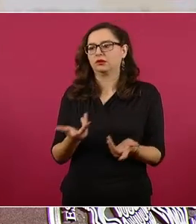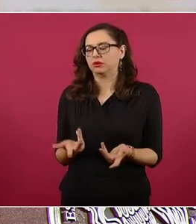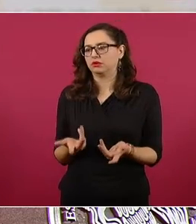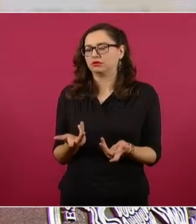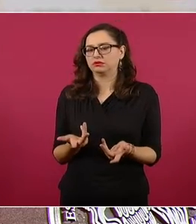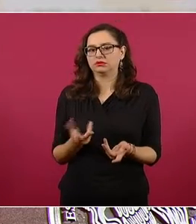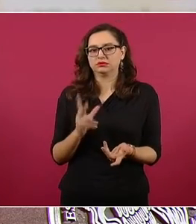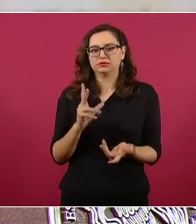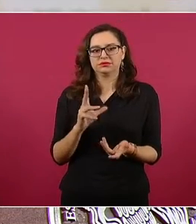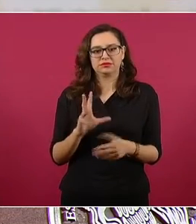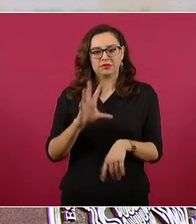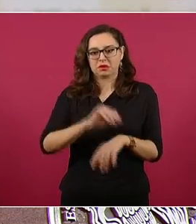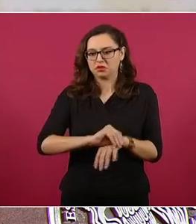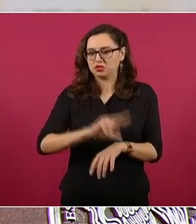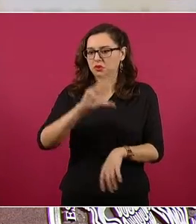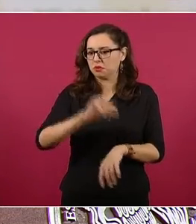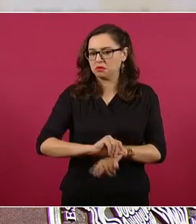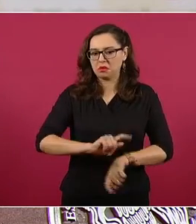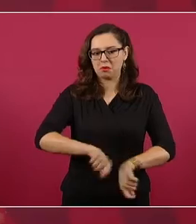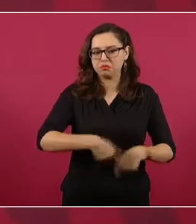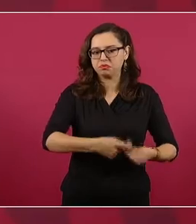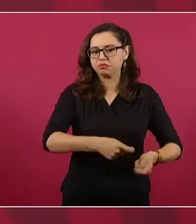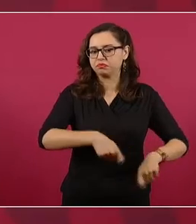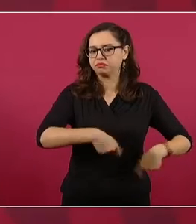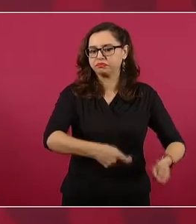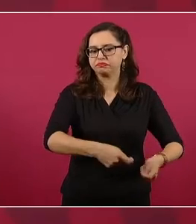o sea, las concesiones de agua,